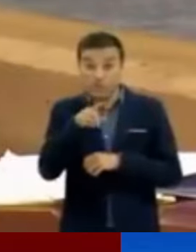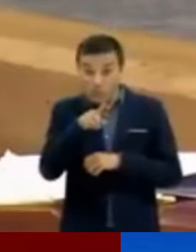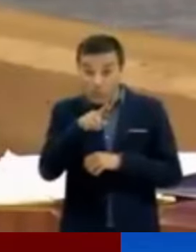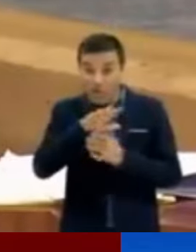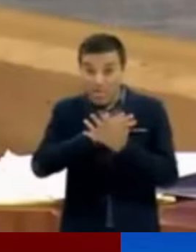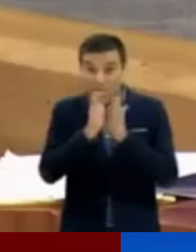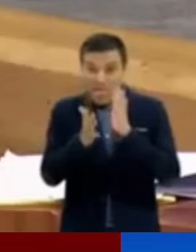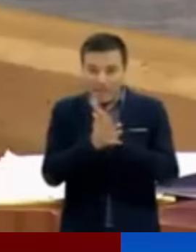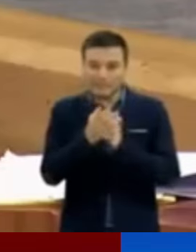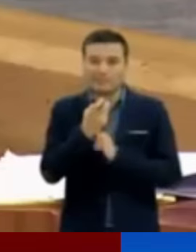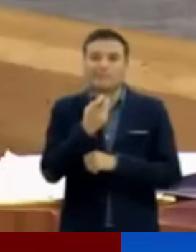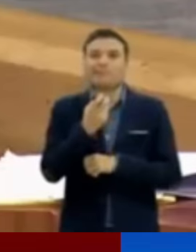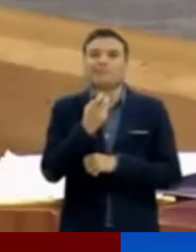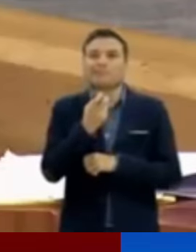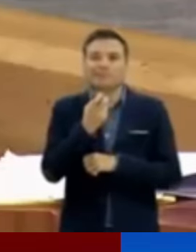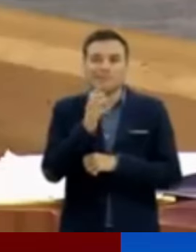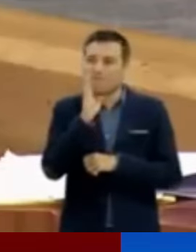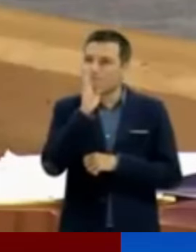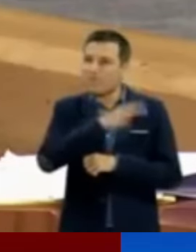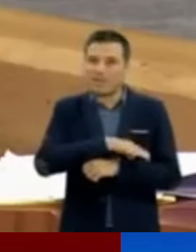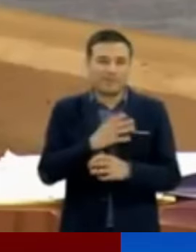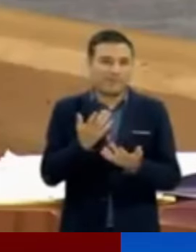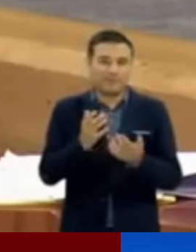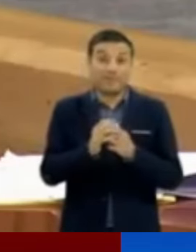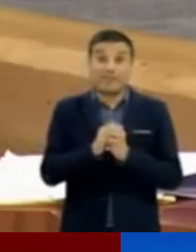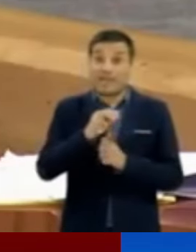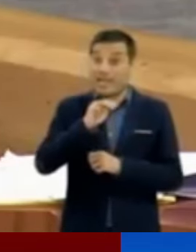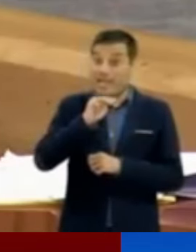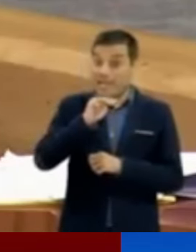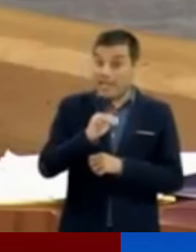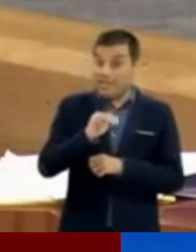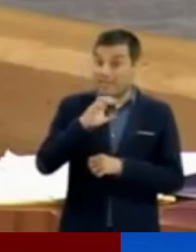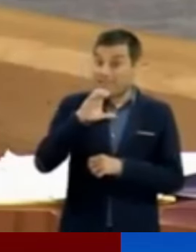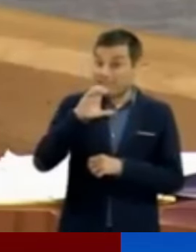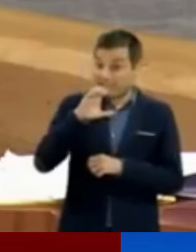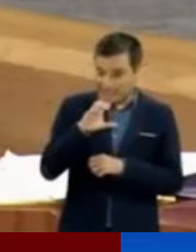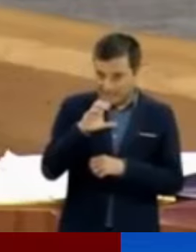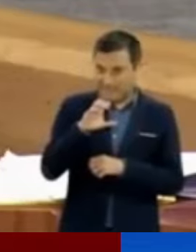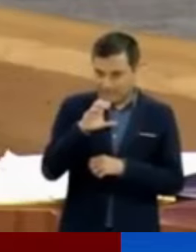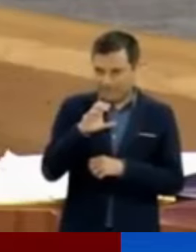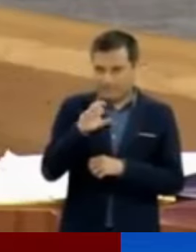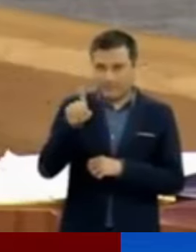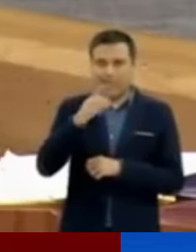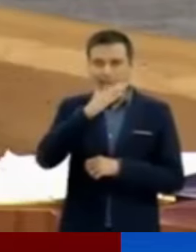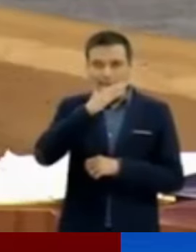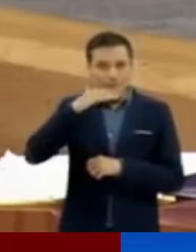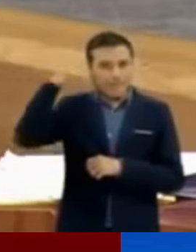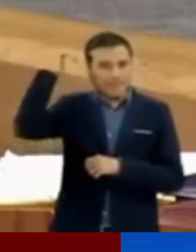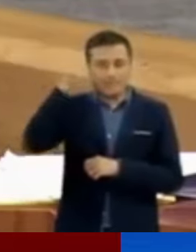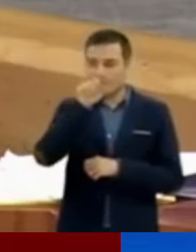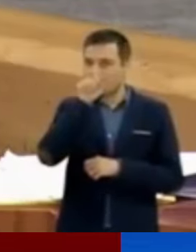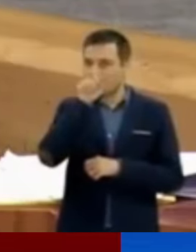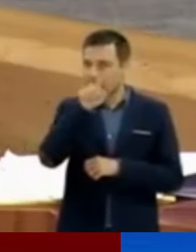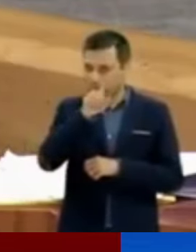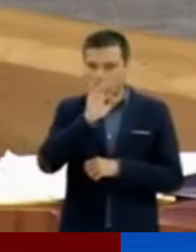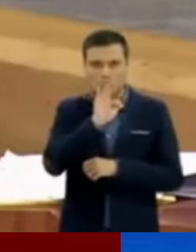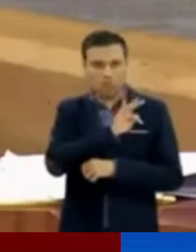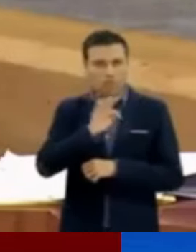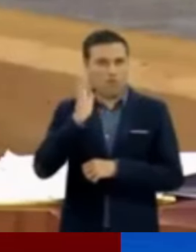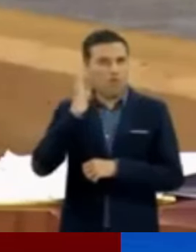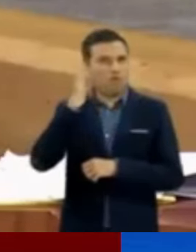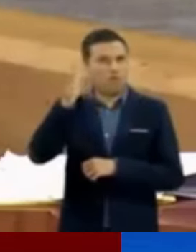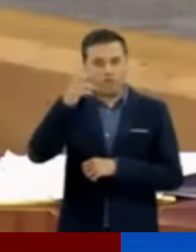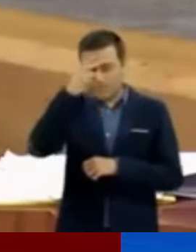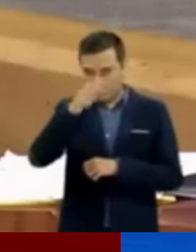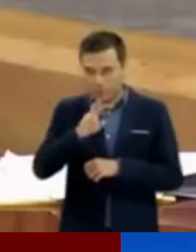la democracia. Y Movimiento Ciudadano va a competir con una visión, la de Jorge Álvarez Maínez y la ruta de un México nuevo.